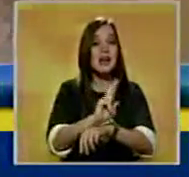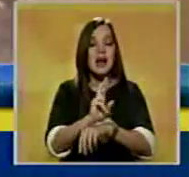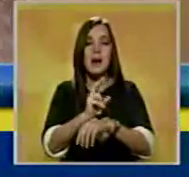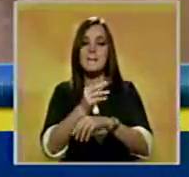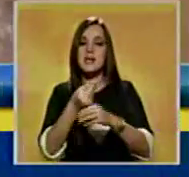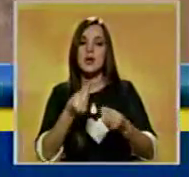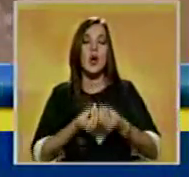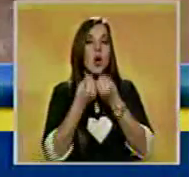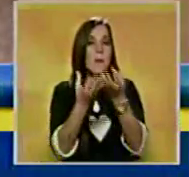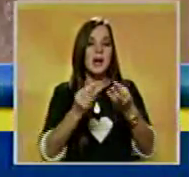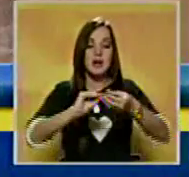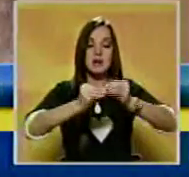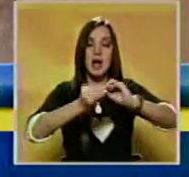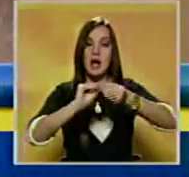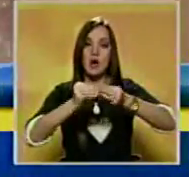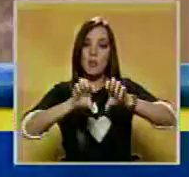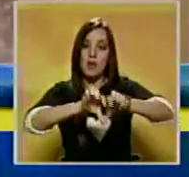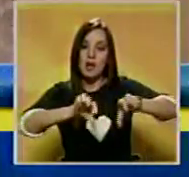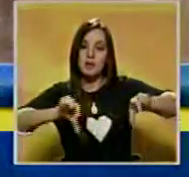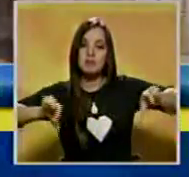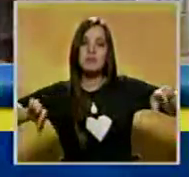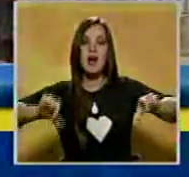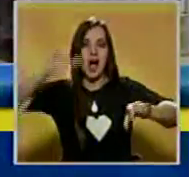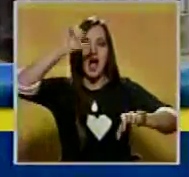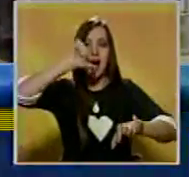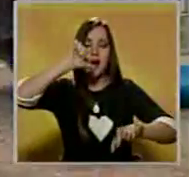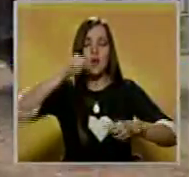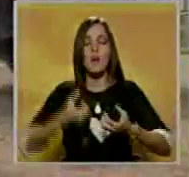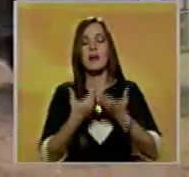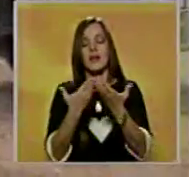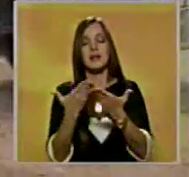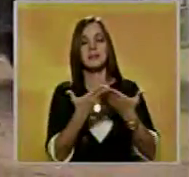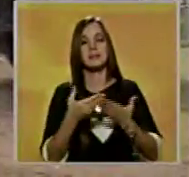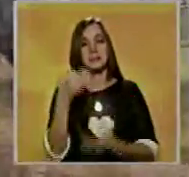ejecución de las obras de infraestructura para la prestación del servicio público